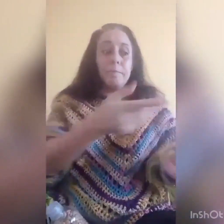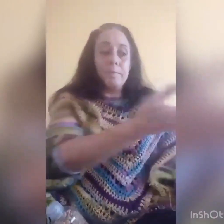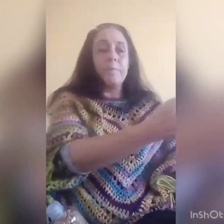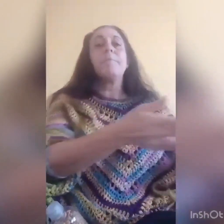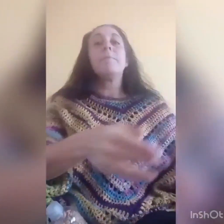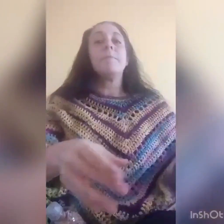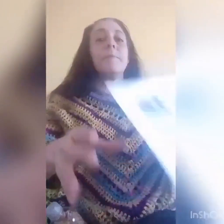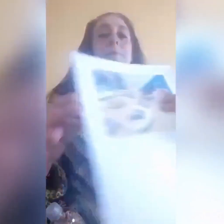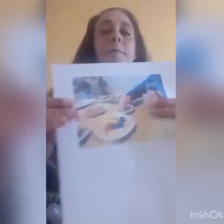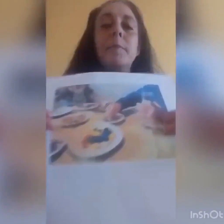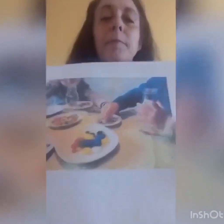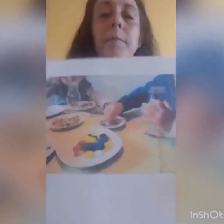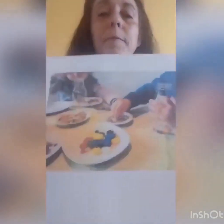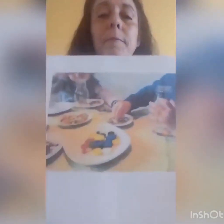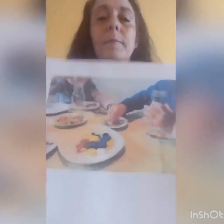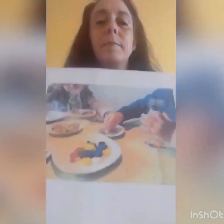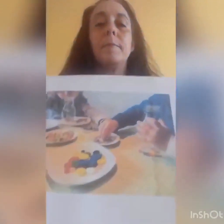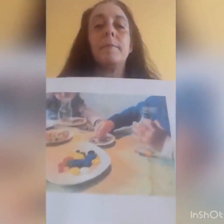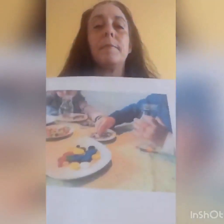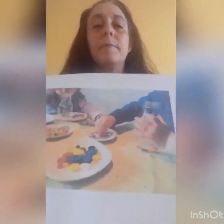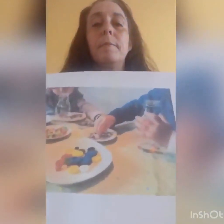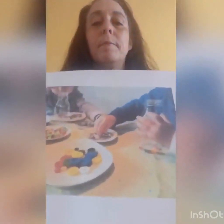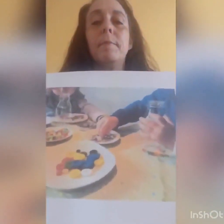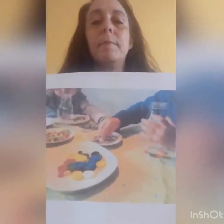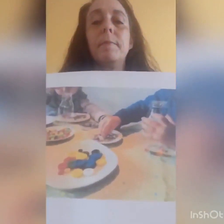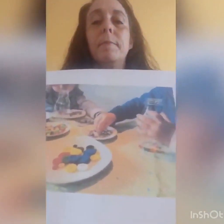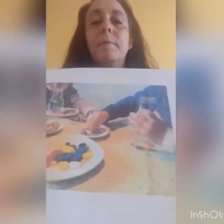escarchas de colores. Igual que esto, mira.